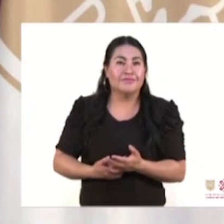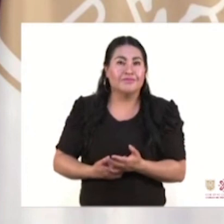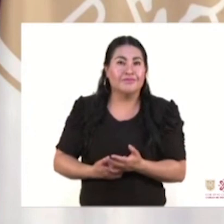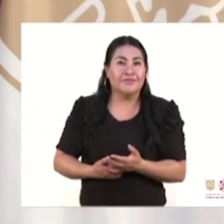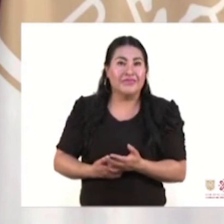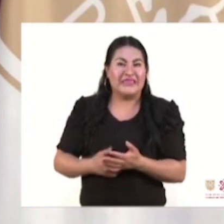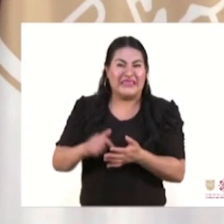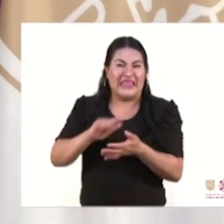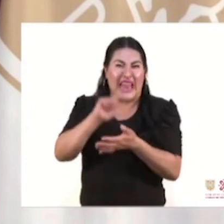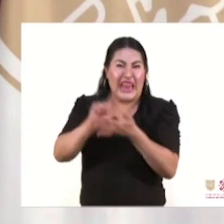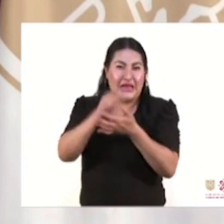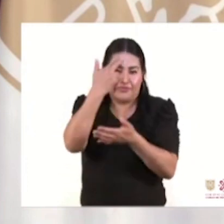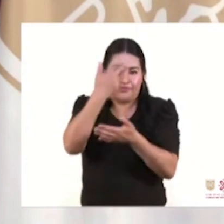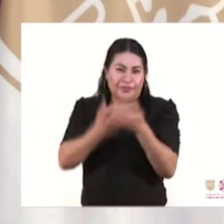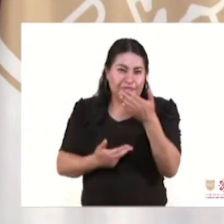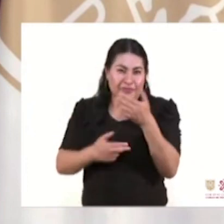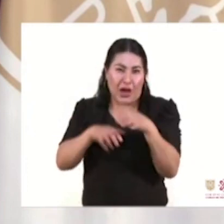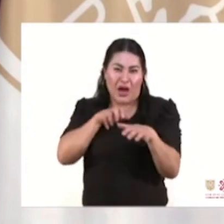de corrupciones